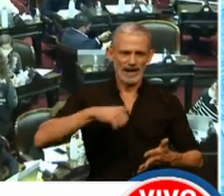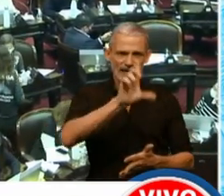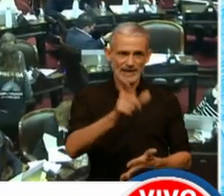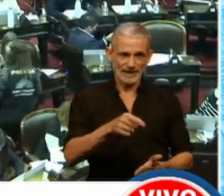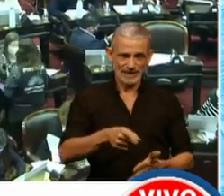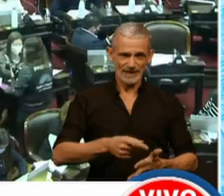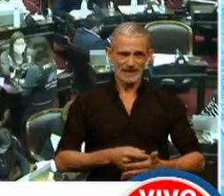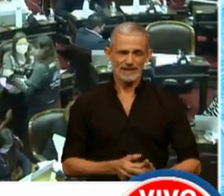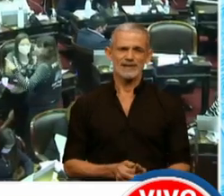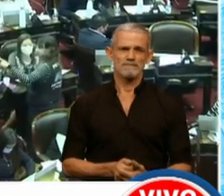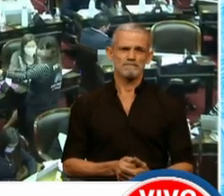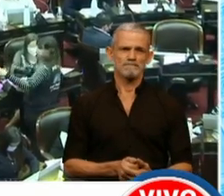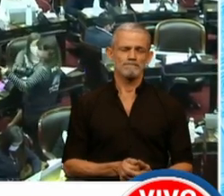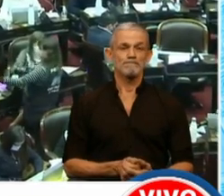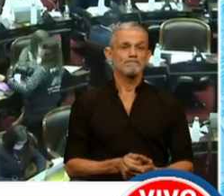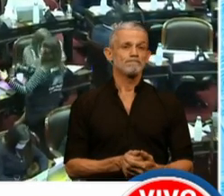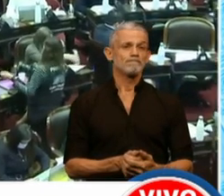república argentina